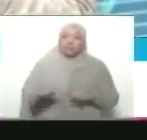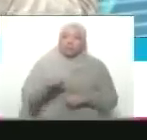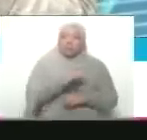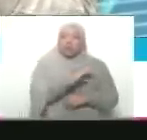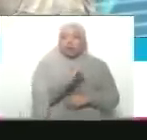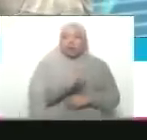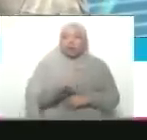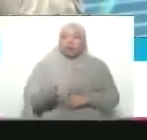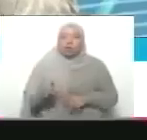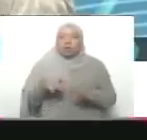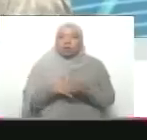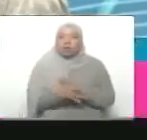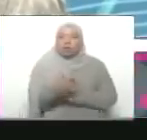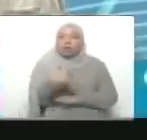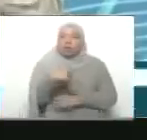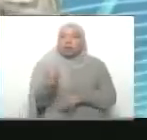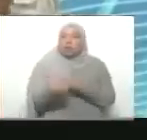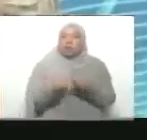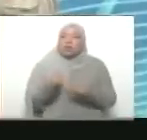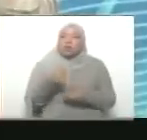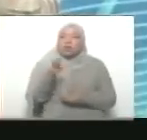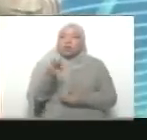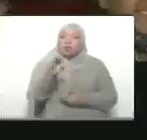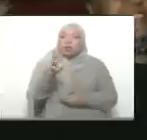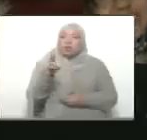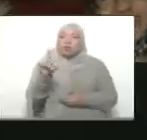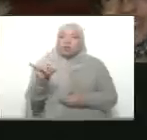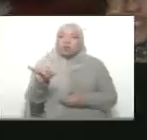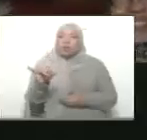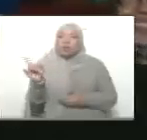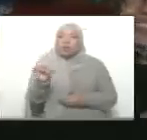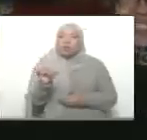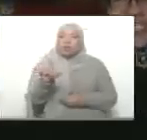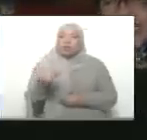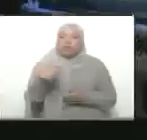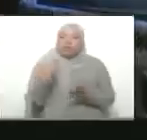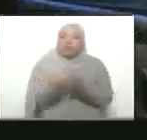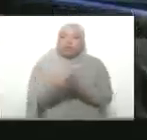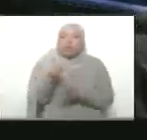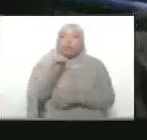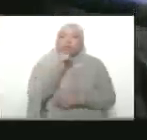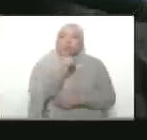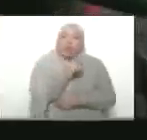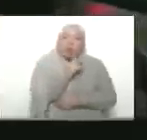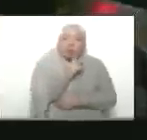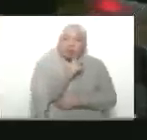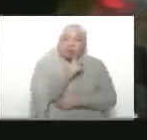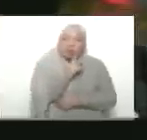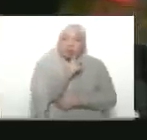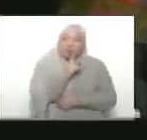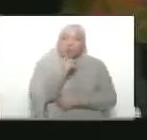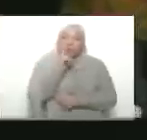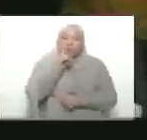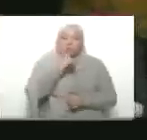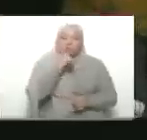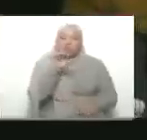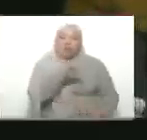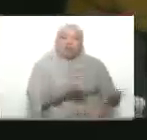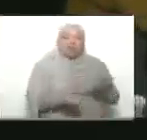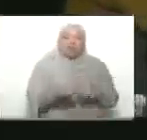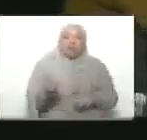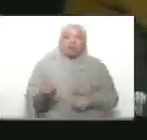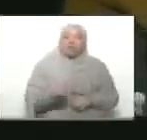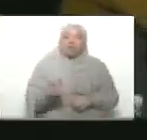Nueva York y cuando le dijeron fidias Pásame la salsa él dijo Ese es el nombre Ese es el nombre eso se le puso aquí en